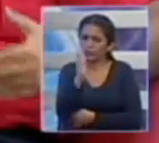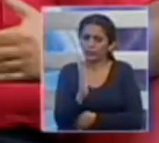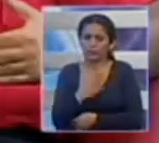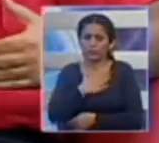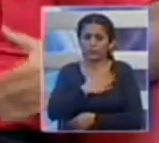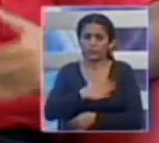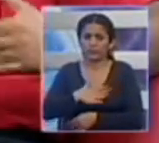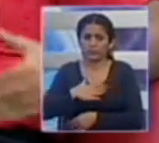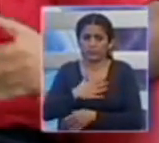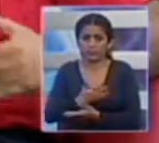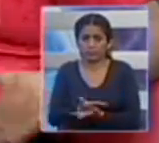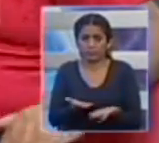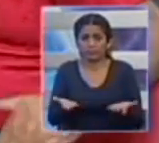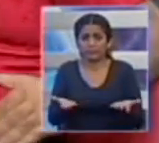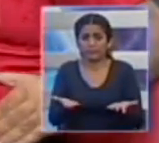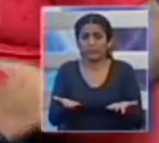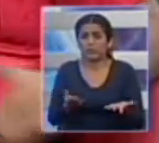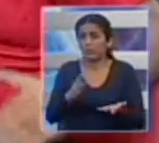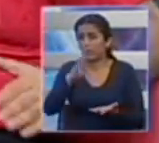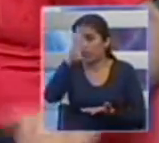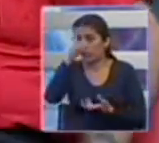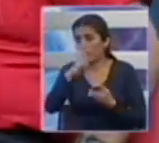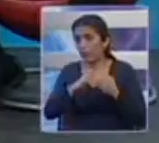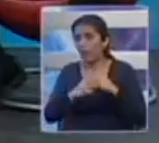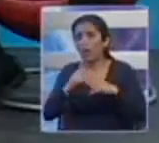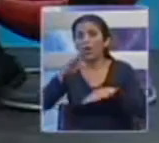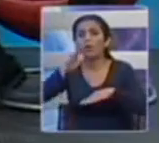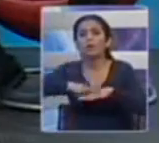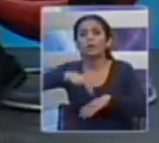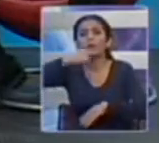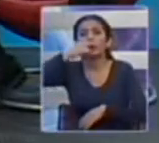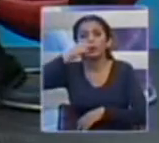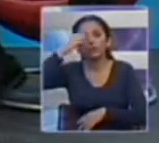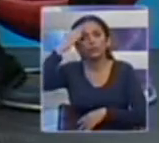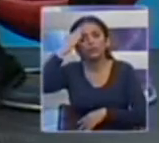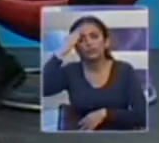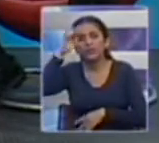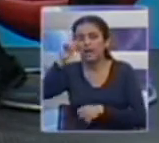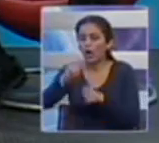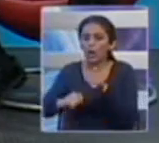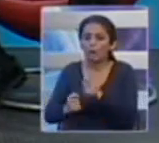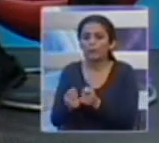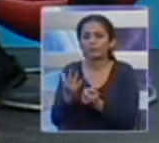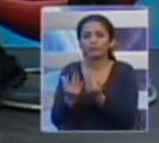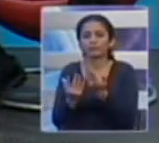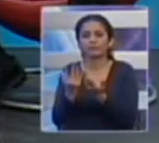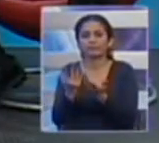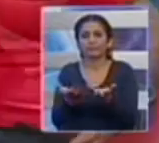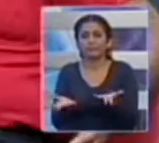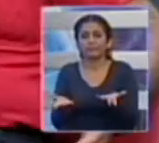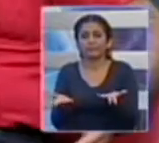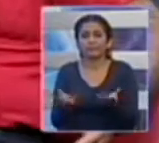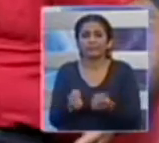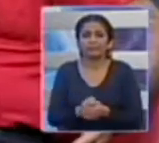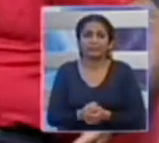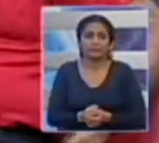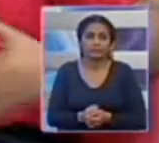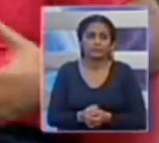se dan por eventos manejados por niños, ¿no? Y la segunda cosa, al momento de la quema del año viejo, son cosas